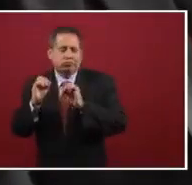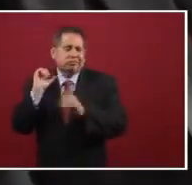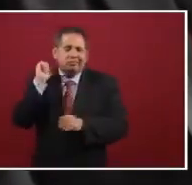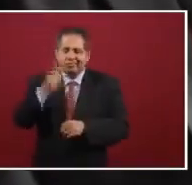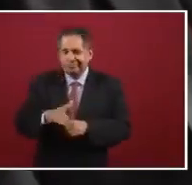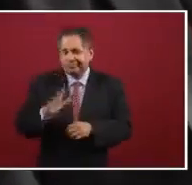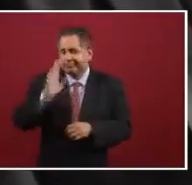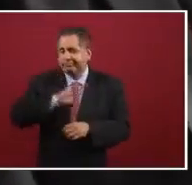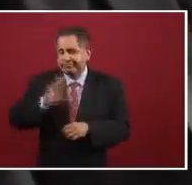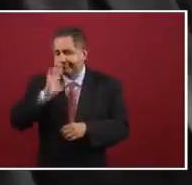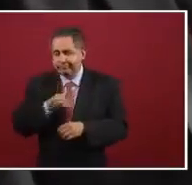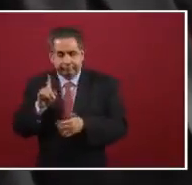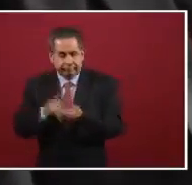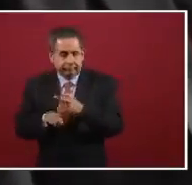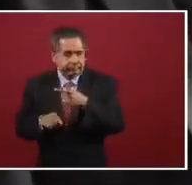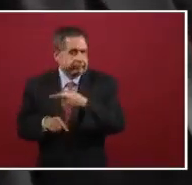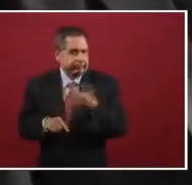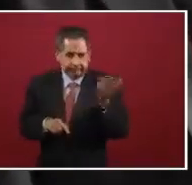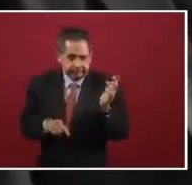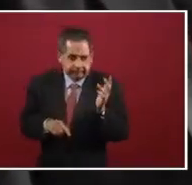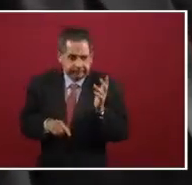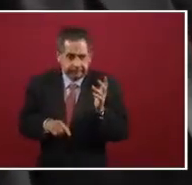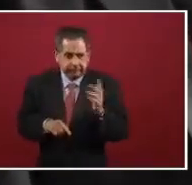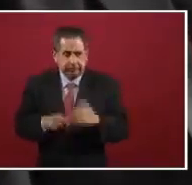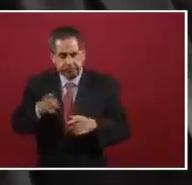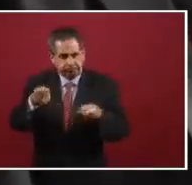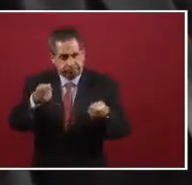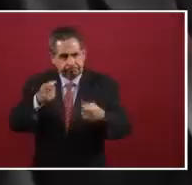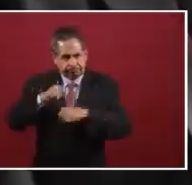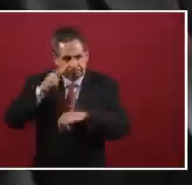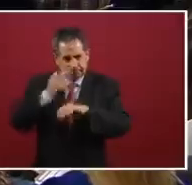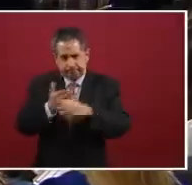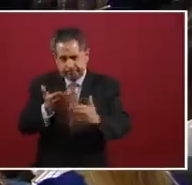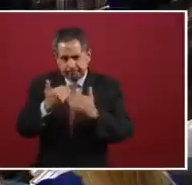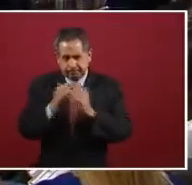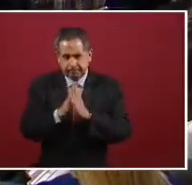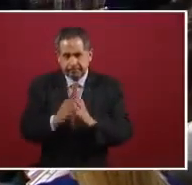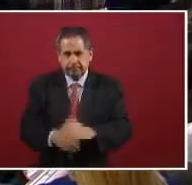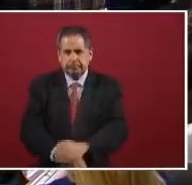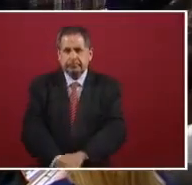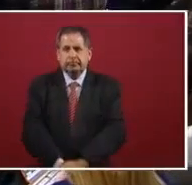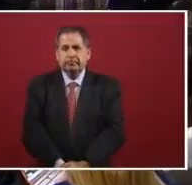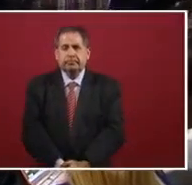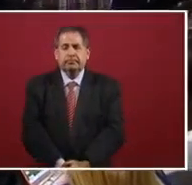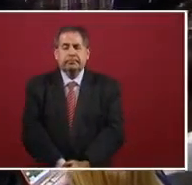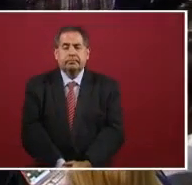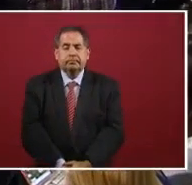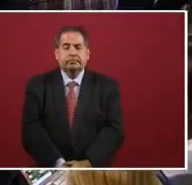hayan cometido o fechorías que hayan cometido durante su gestión. Por favor.